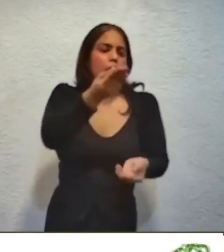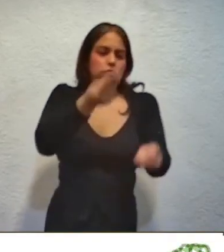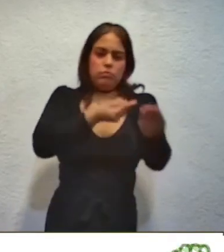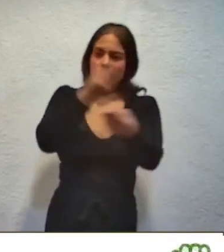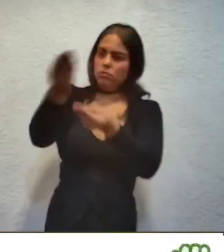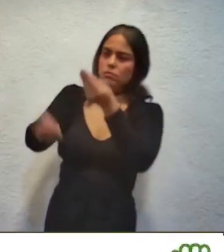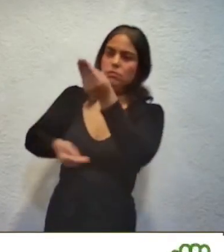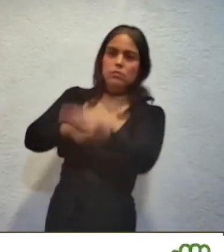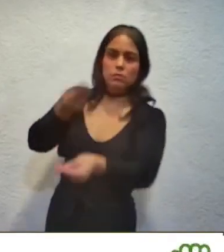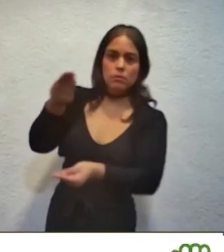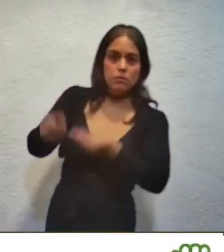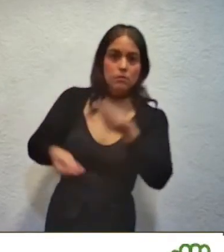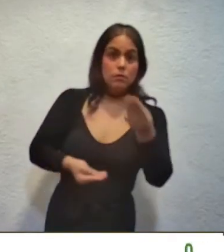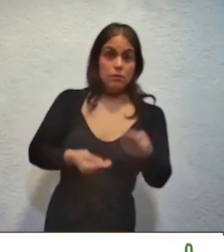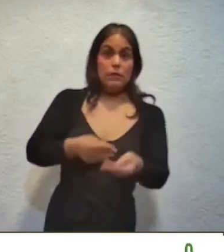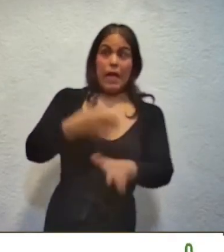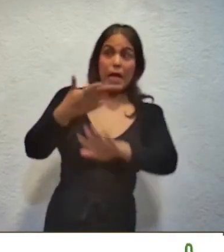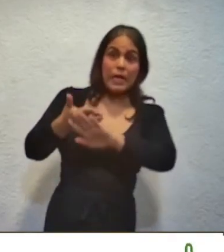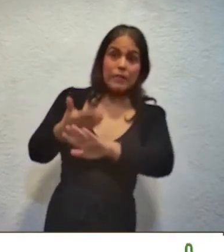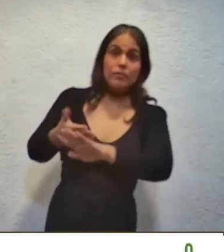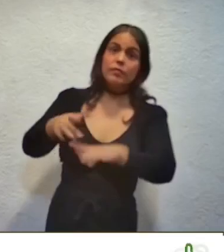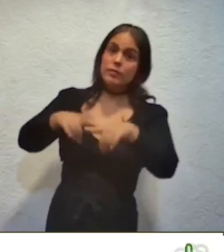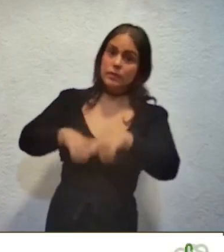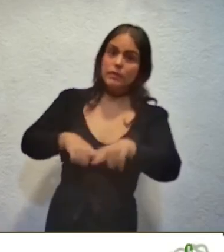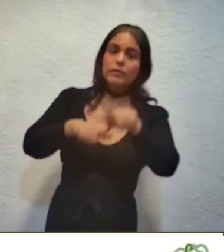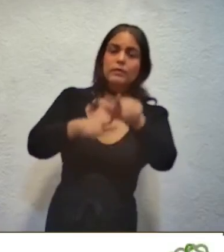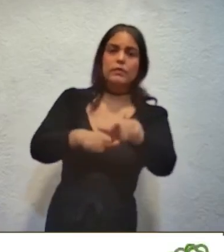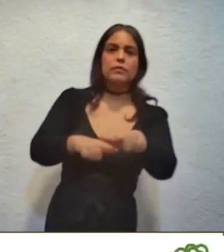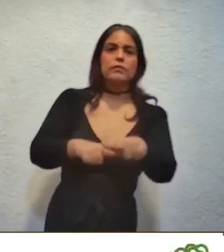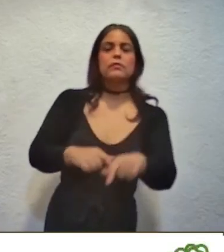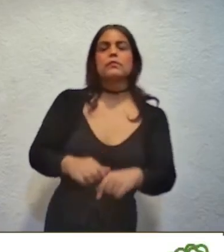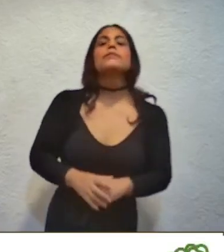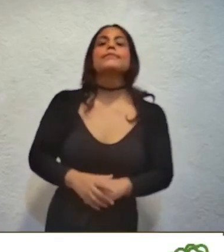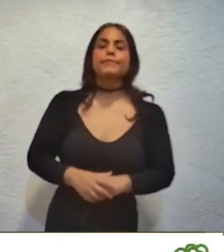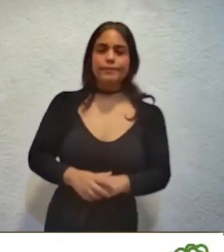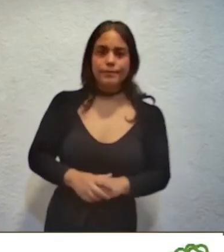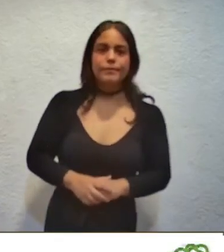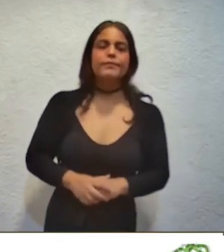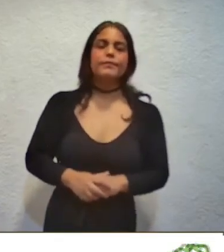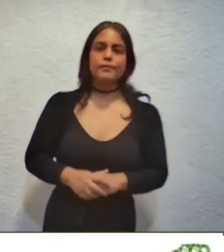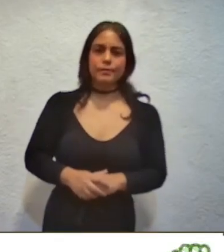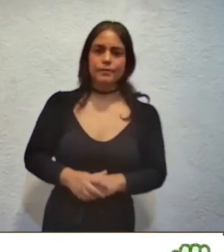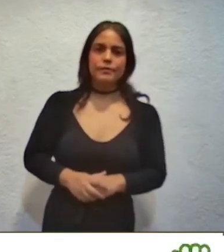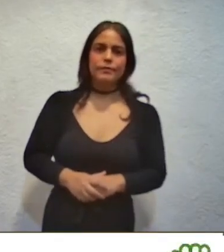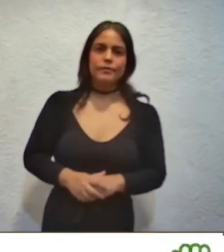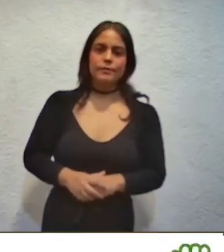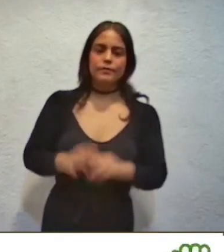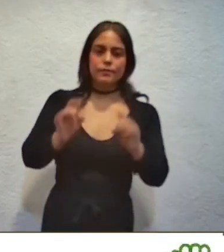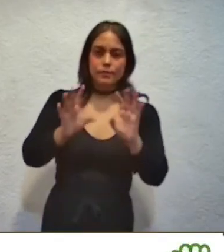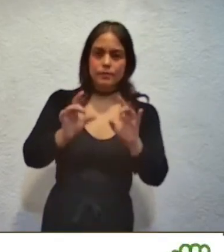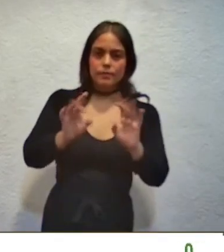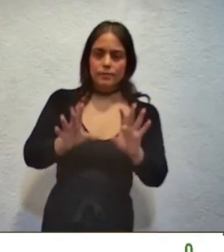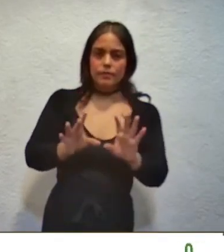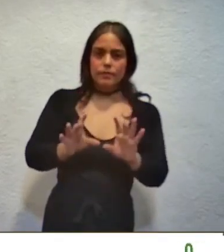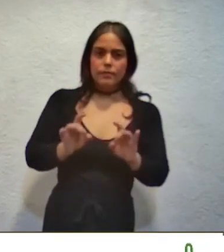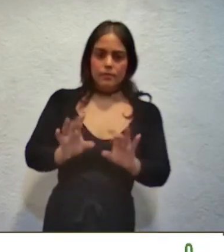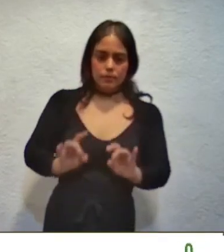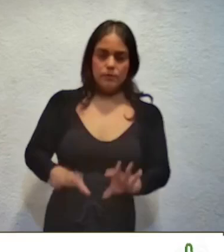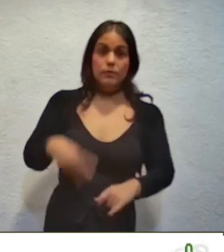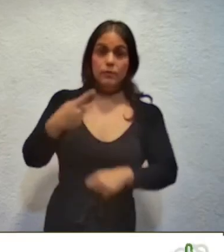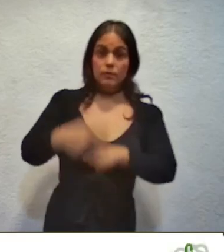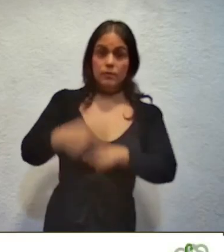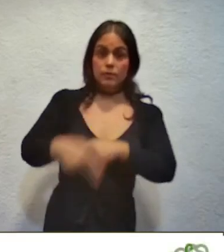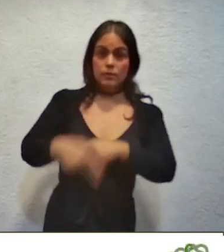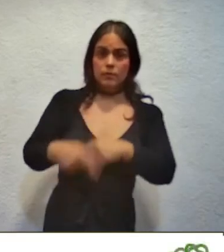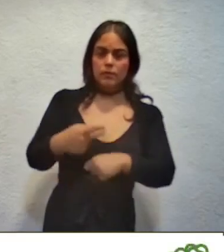que la amenaza, peligro o riesgo sigue activo. Así, en el presente caso, las circunstancias de riesgo tienen su origen